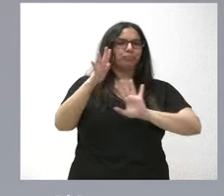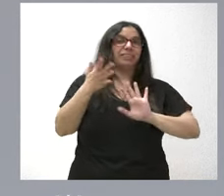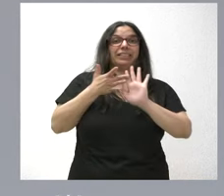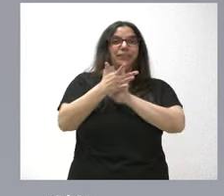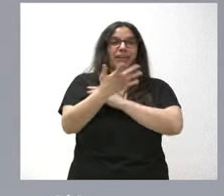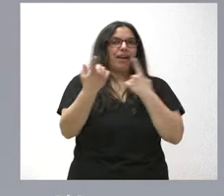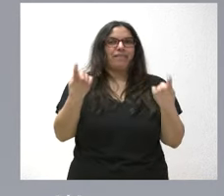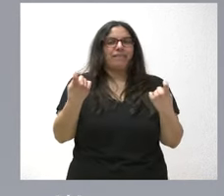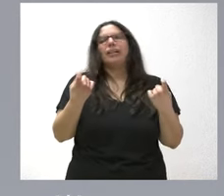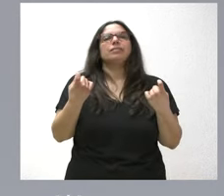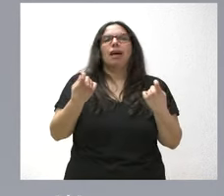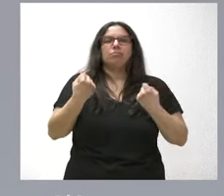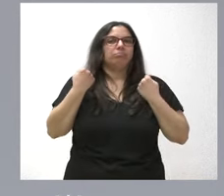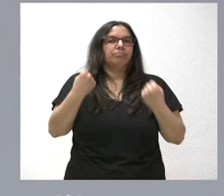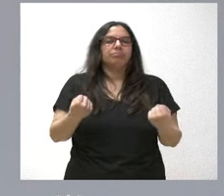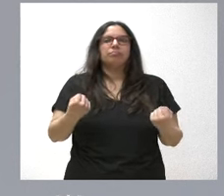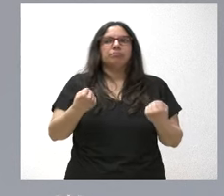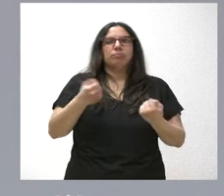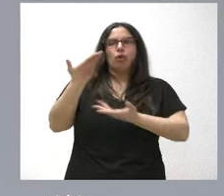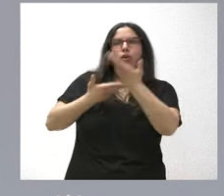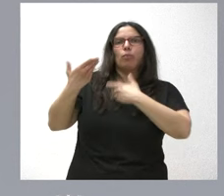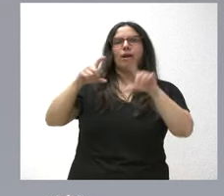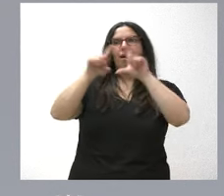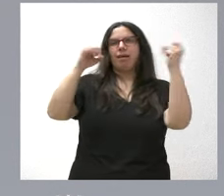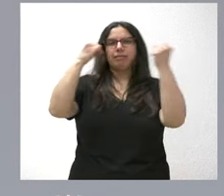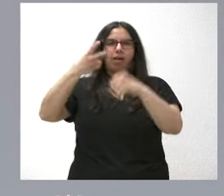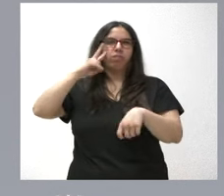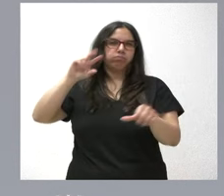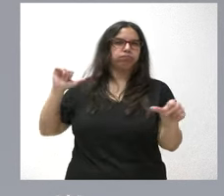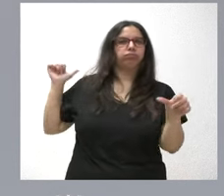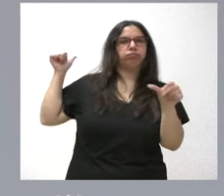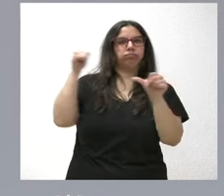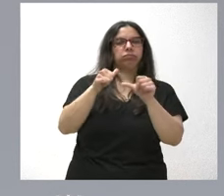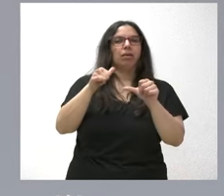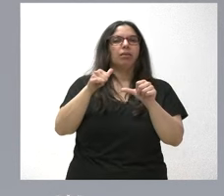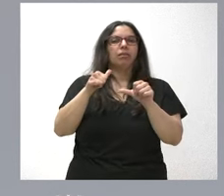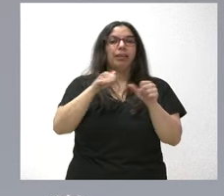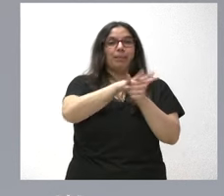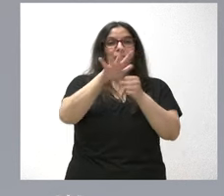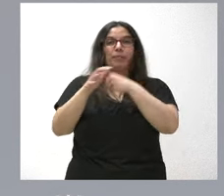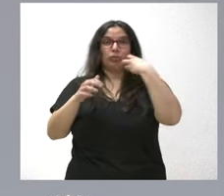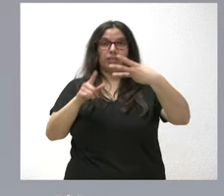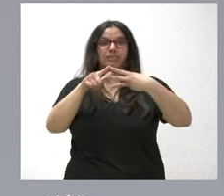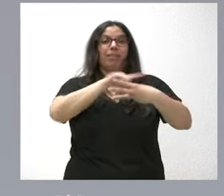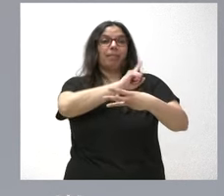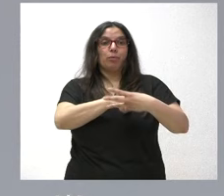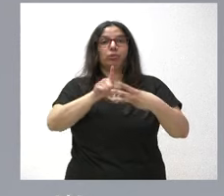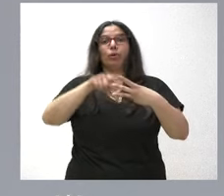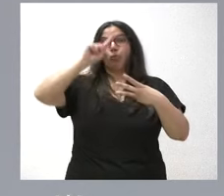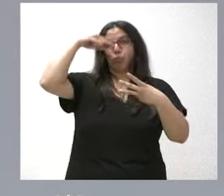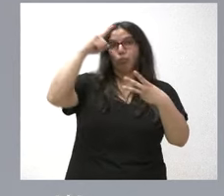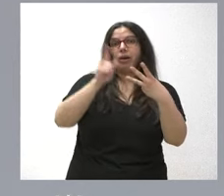haya que contar con entidades de gran experiencia, básicamente en estos tres ámbitos, en el deportivo, cultural